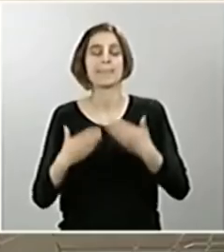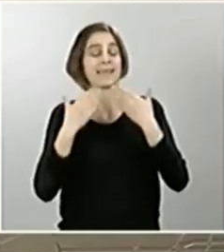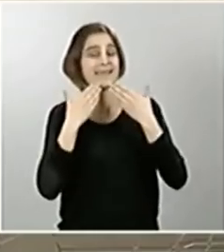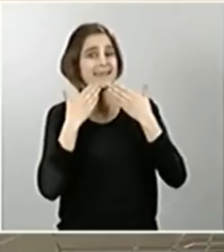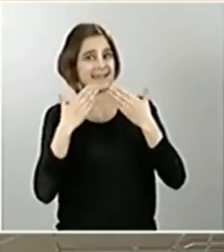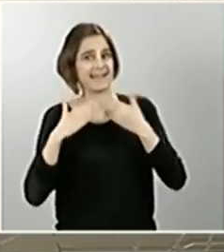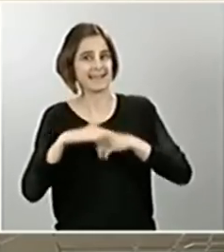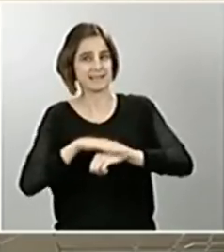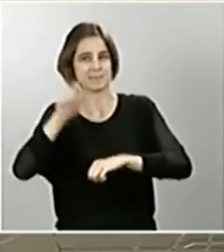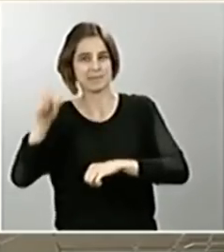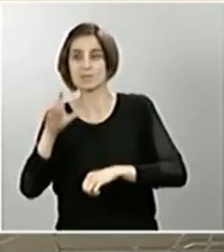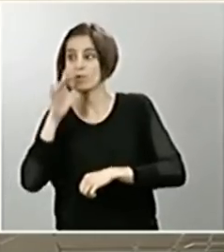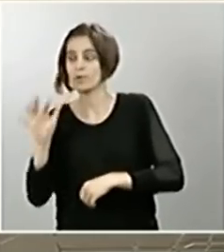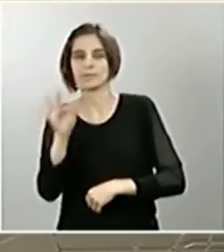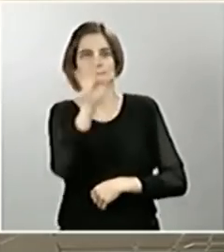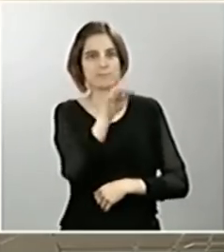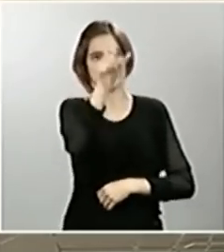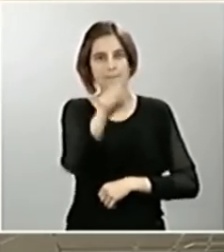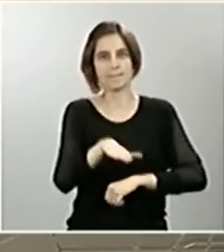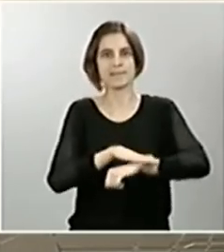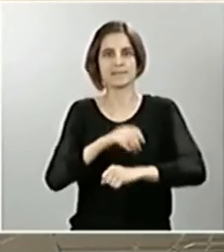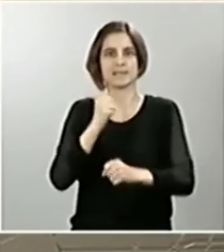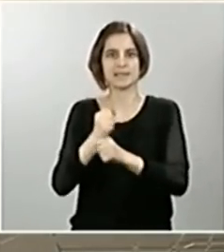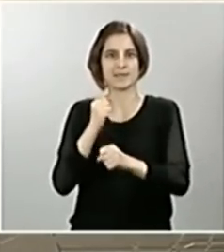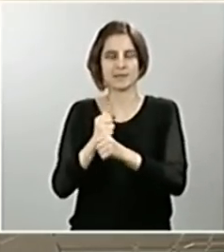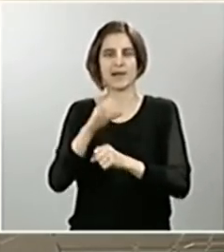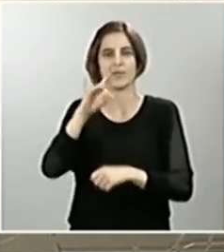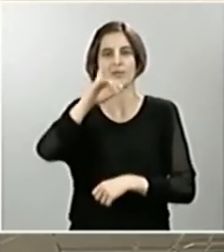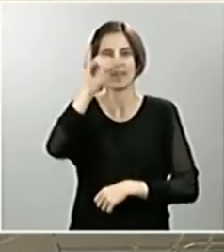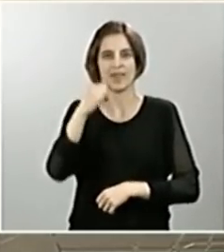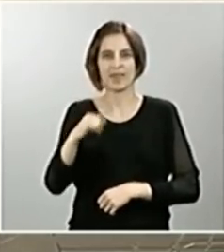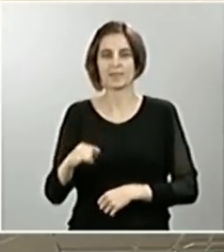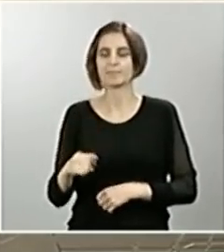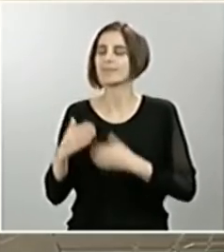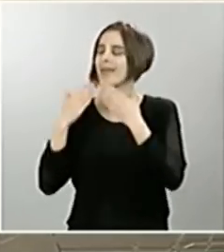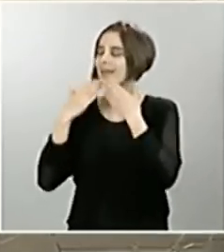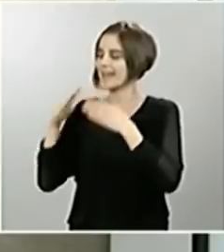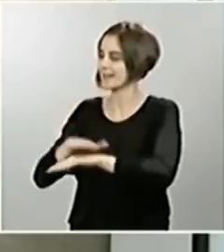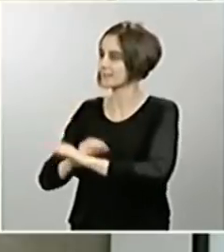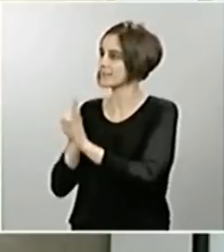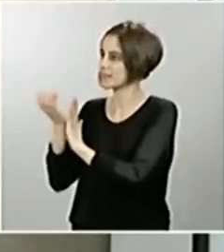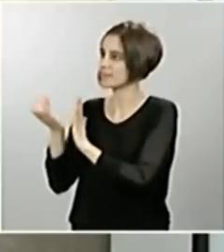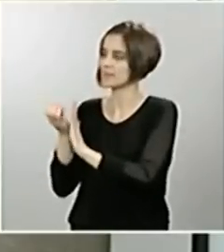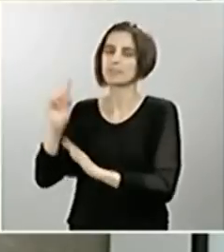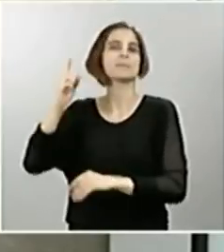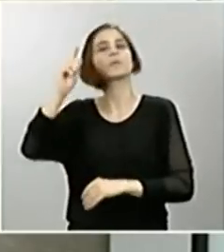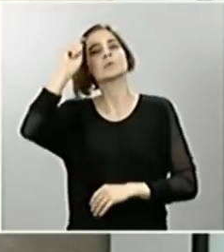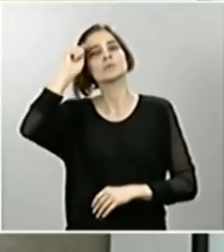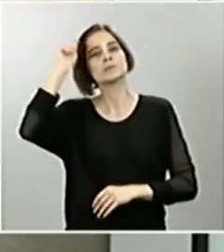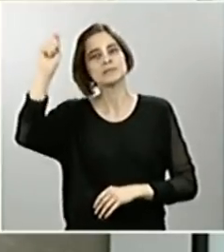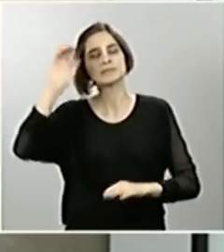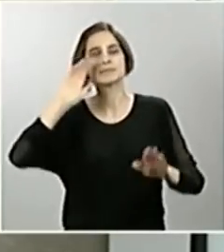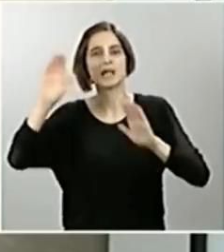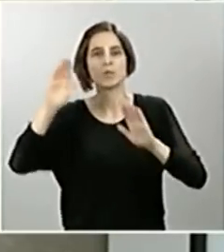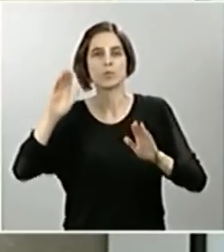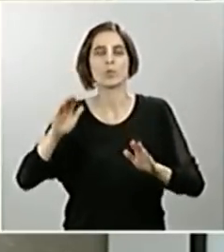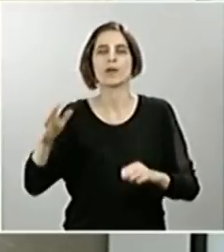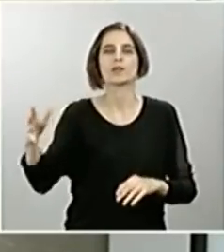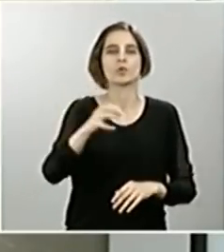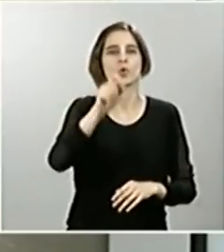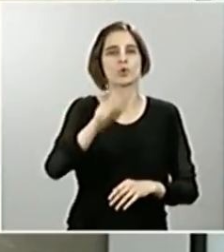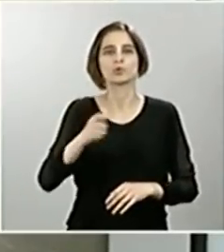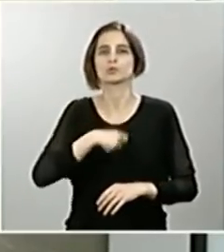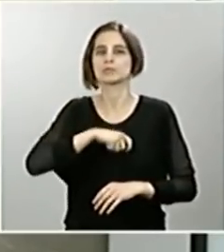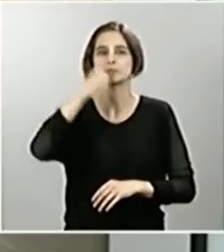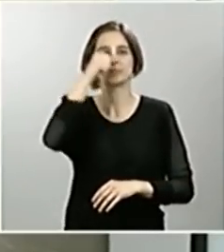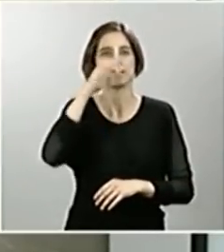Gracias, ministra portavoz. Un saludo a todos os españoles e as españolas, a que desde o goberno de España les mandamos todo o